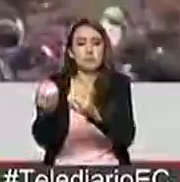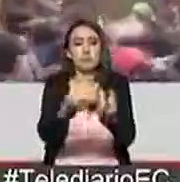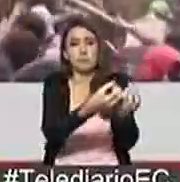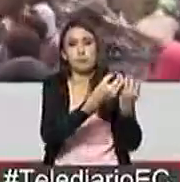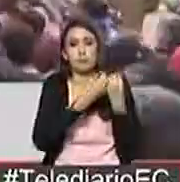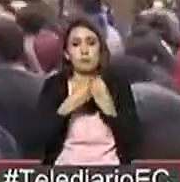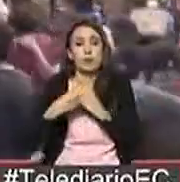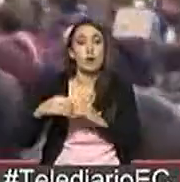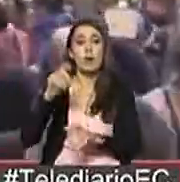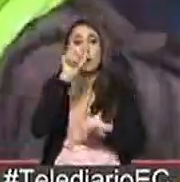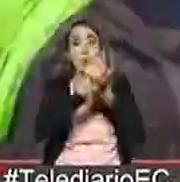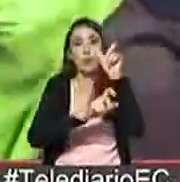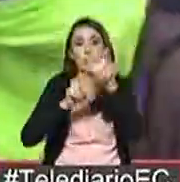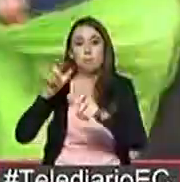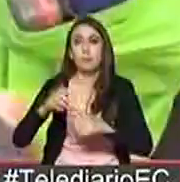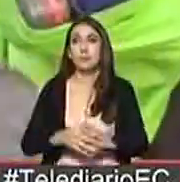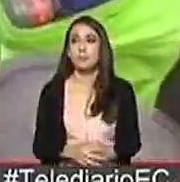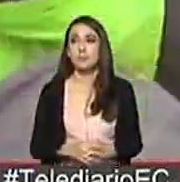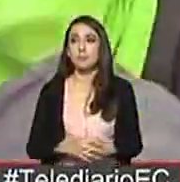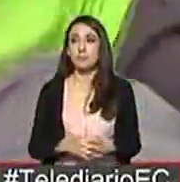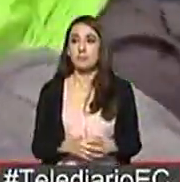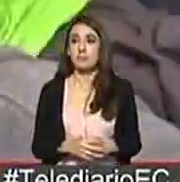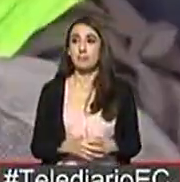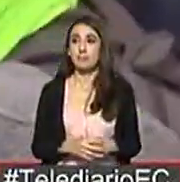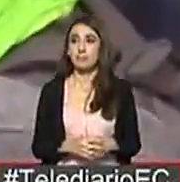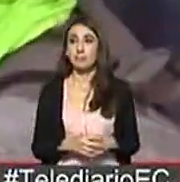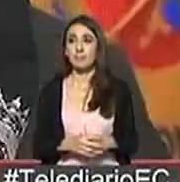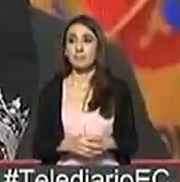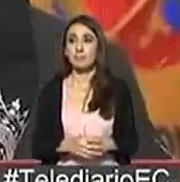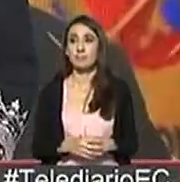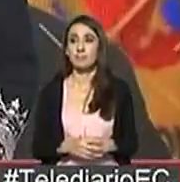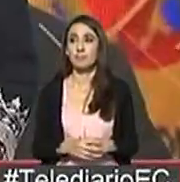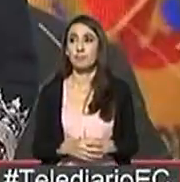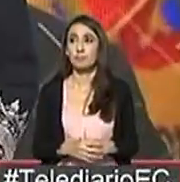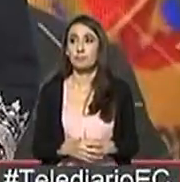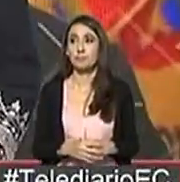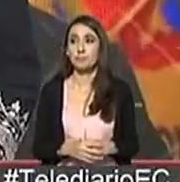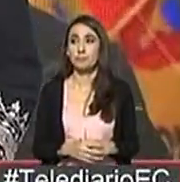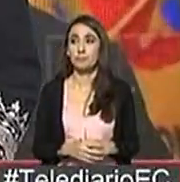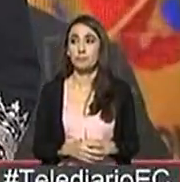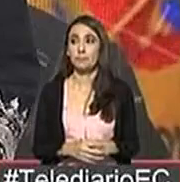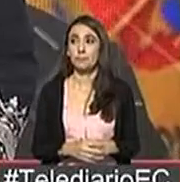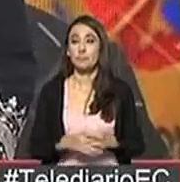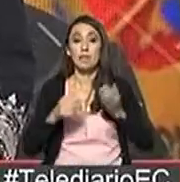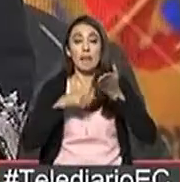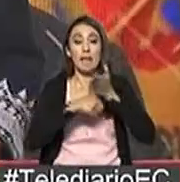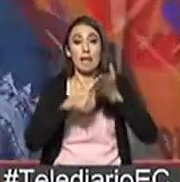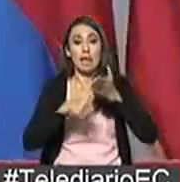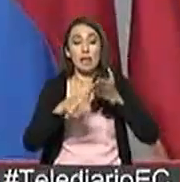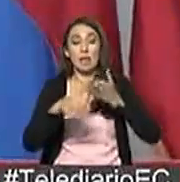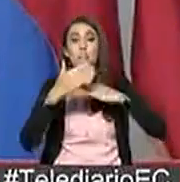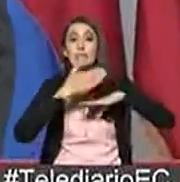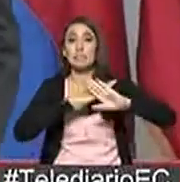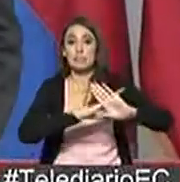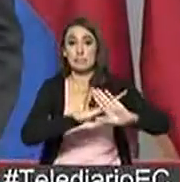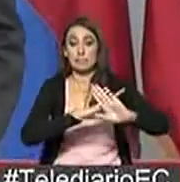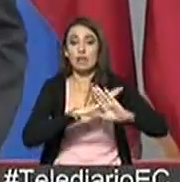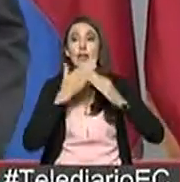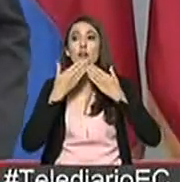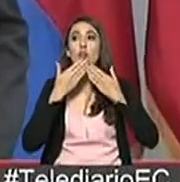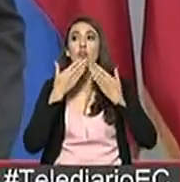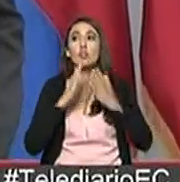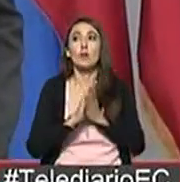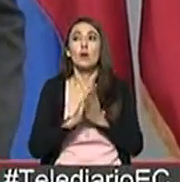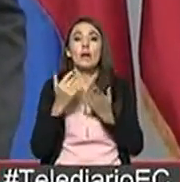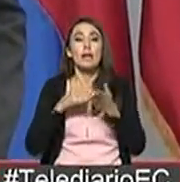y miles de heridos y detenidos. Paco Urbina, Medios Públicos. El ministro de Defensa de Colombia, Guillermo Botero,